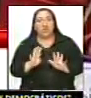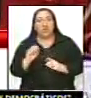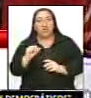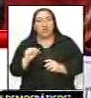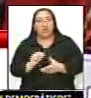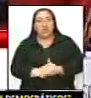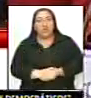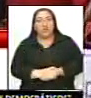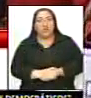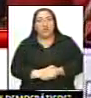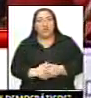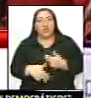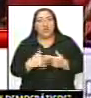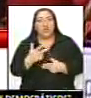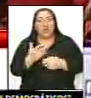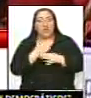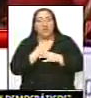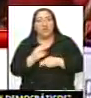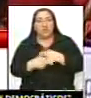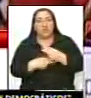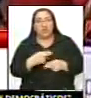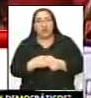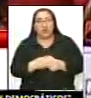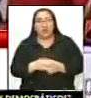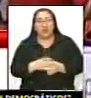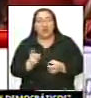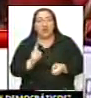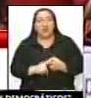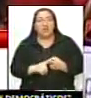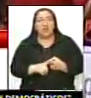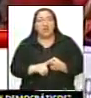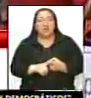14.154.809.349 soles. Tercero, defensa nacional hasta